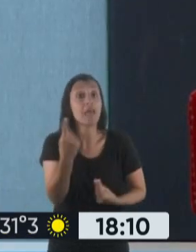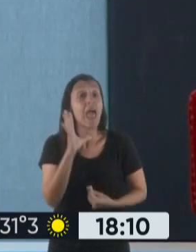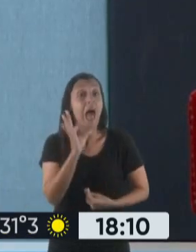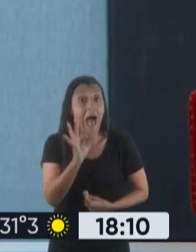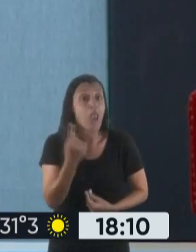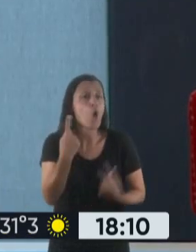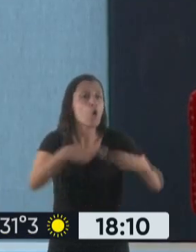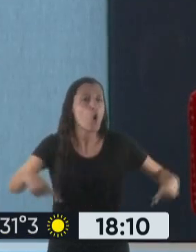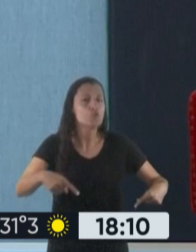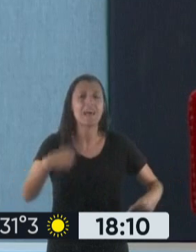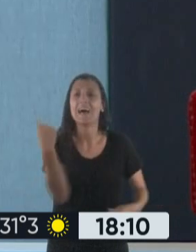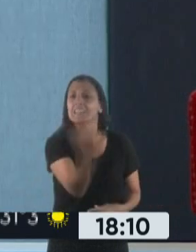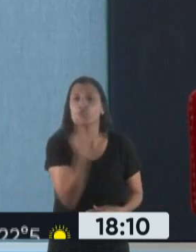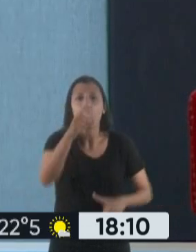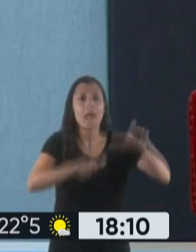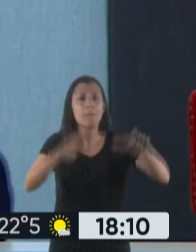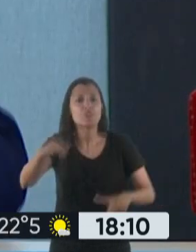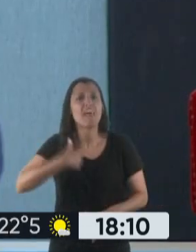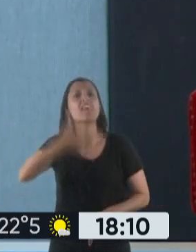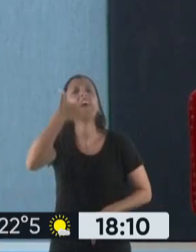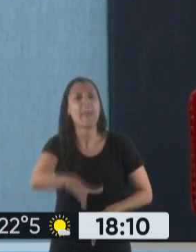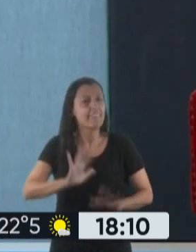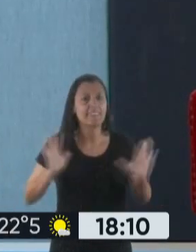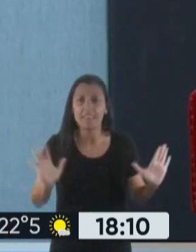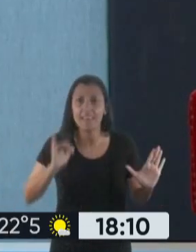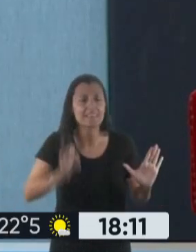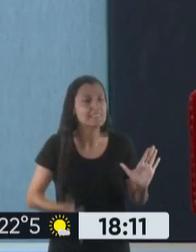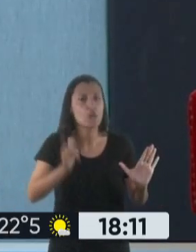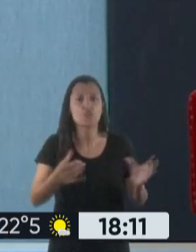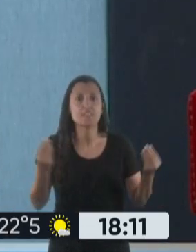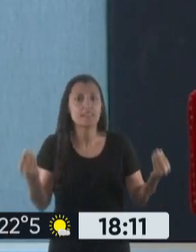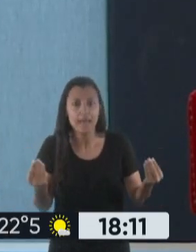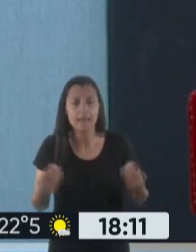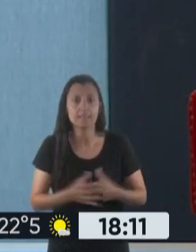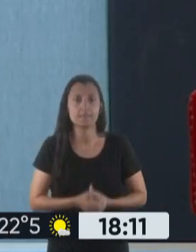que debemos entender definitivamente es que